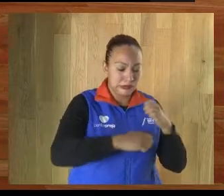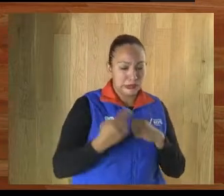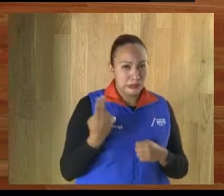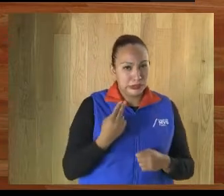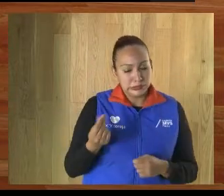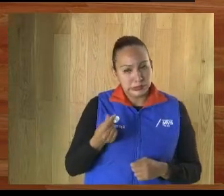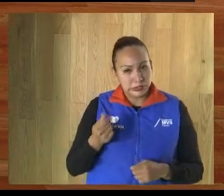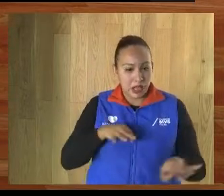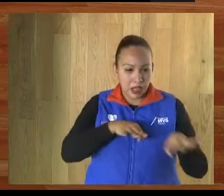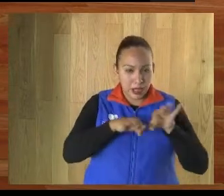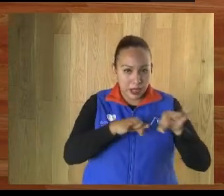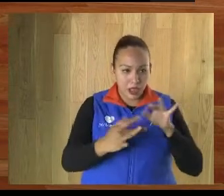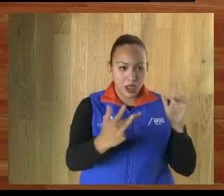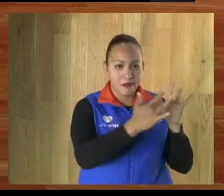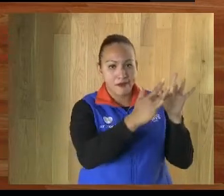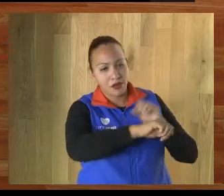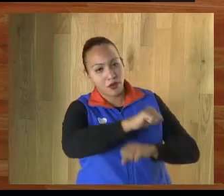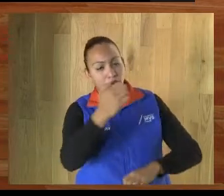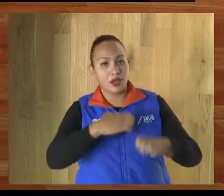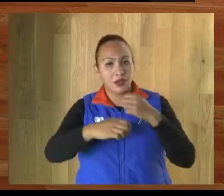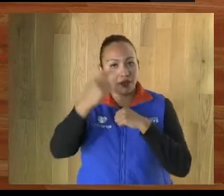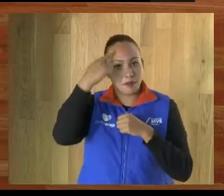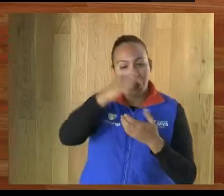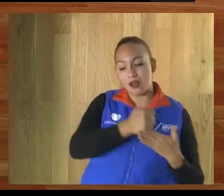ecosistema cada vez más,